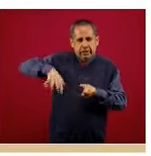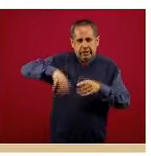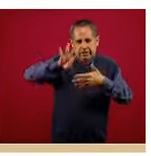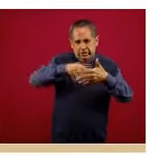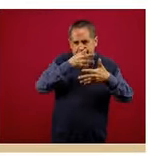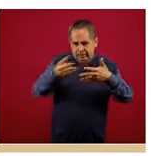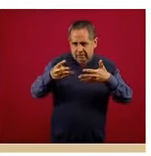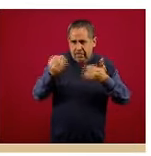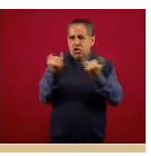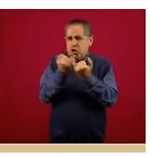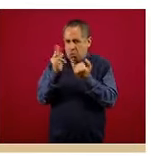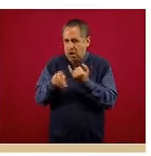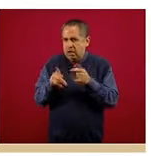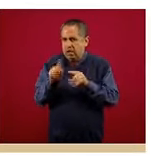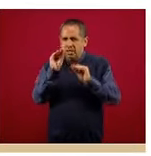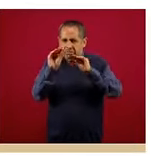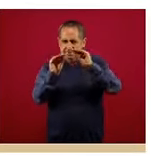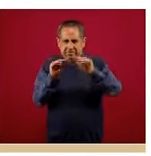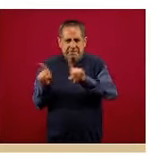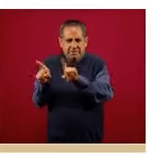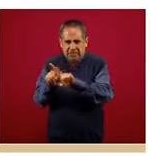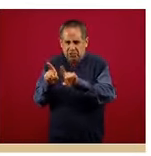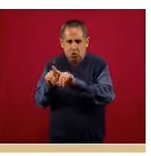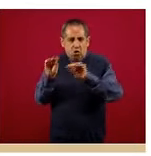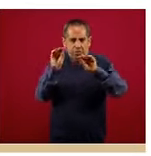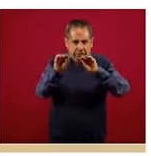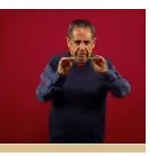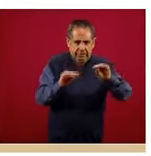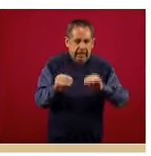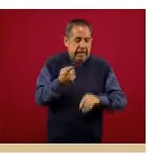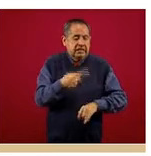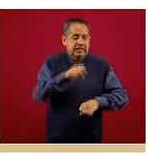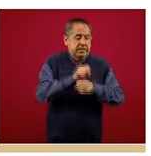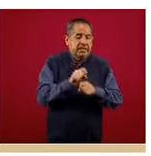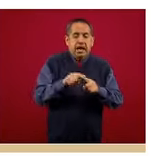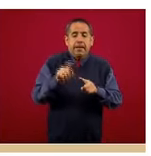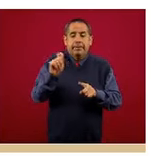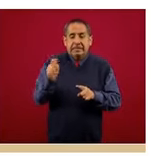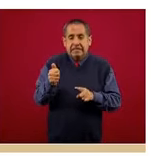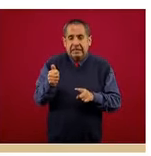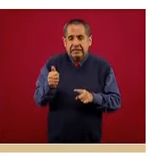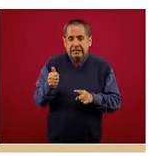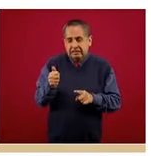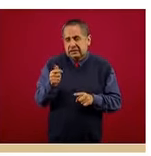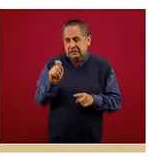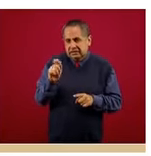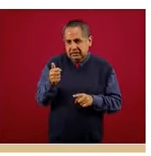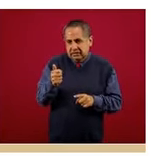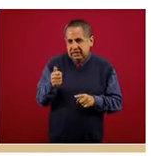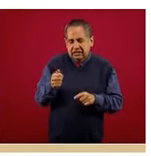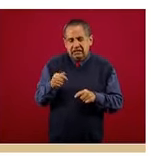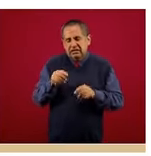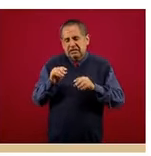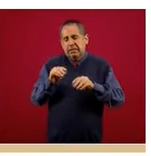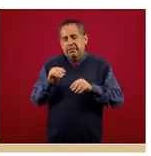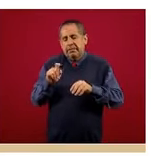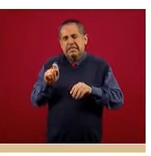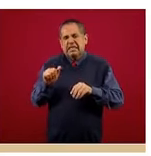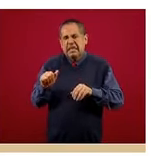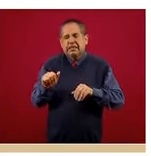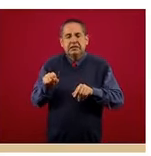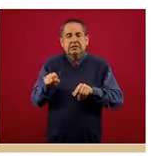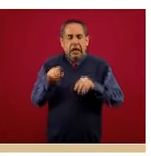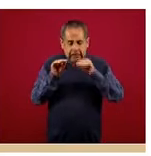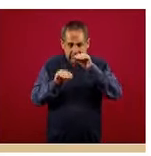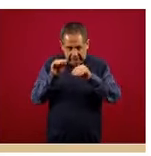la intensidad del color también representa para la semana 26, que es la última que tiene la información más completa, cuáles